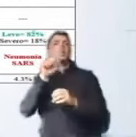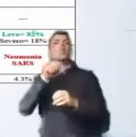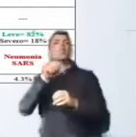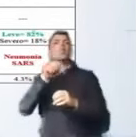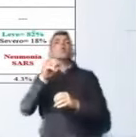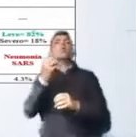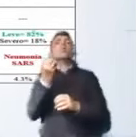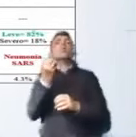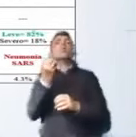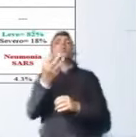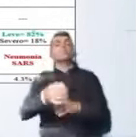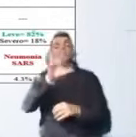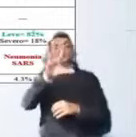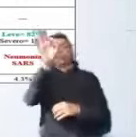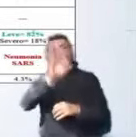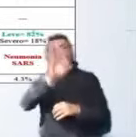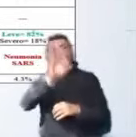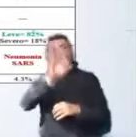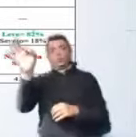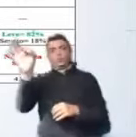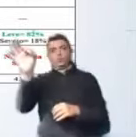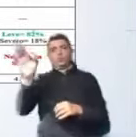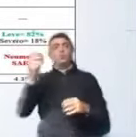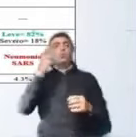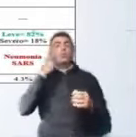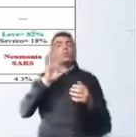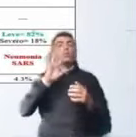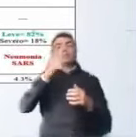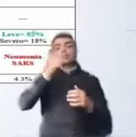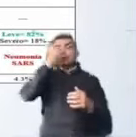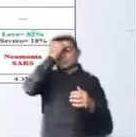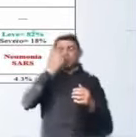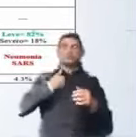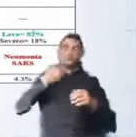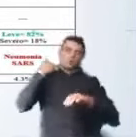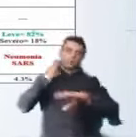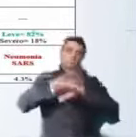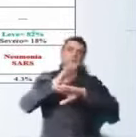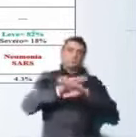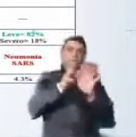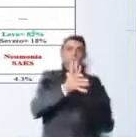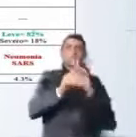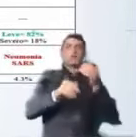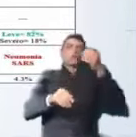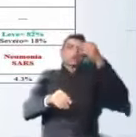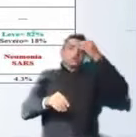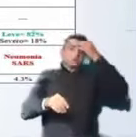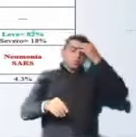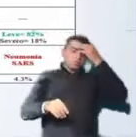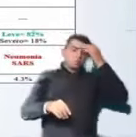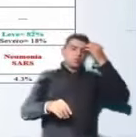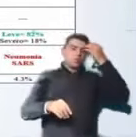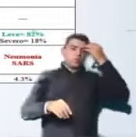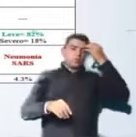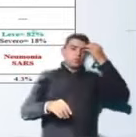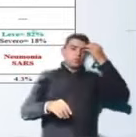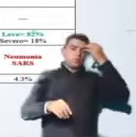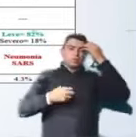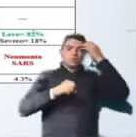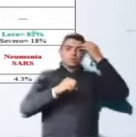Y nos habla de los síntomas principales, que son los que les mencionaba, fiebre, tos, y uno importante es la disnea o la dificultad para